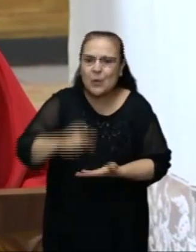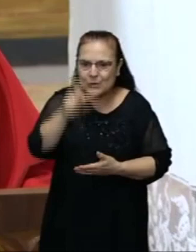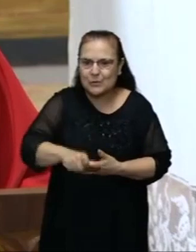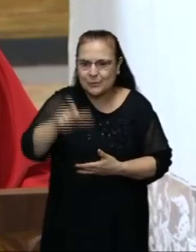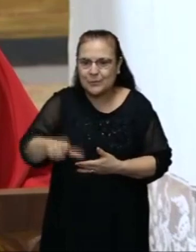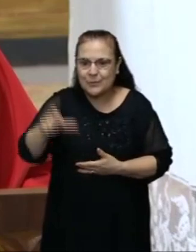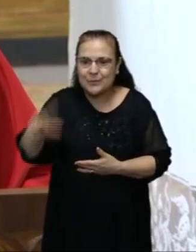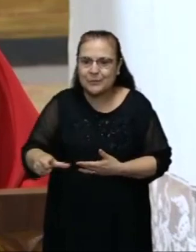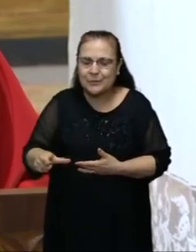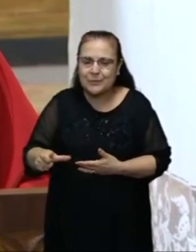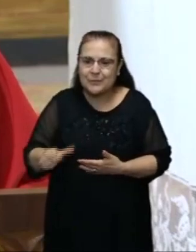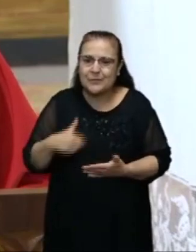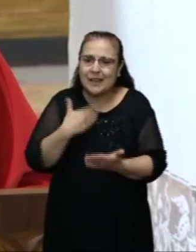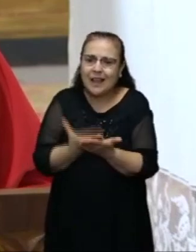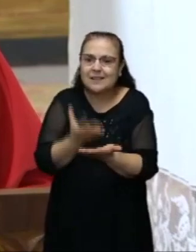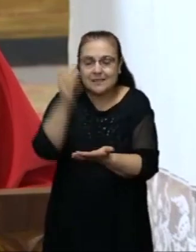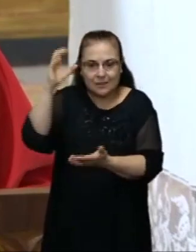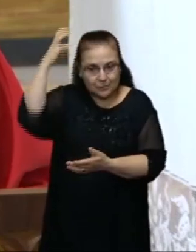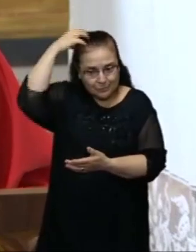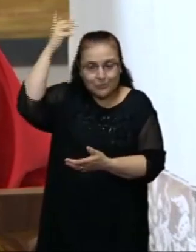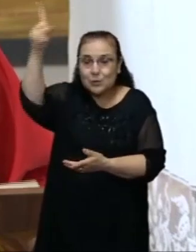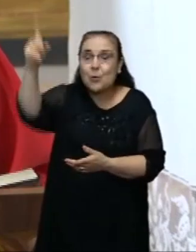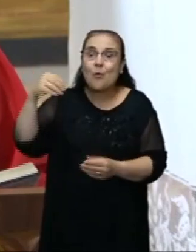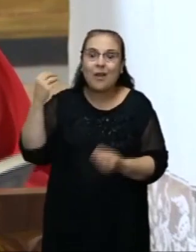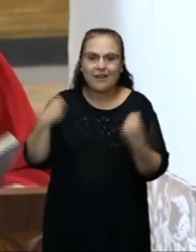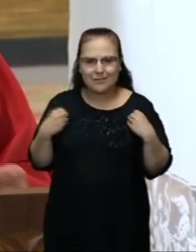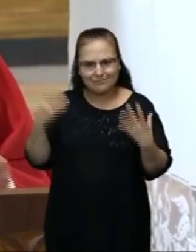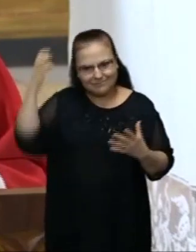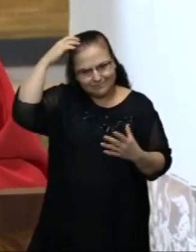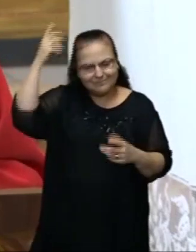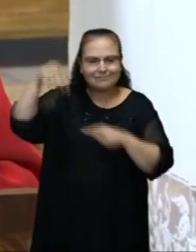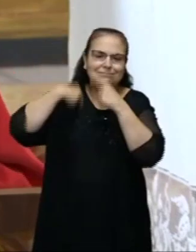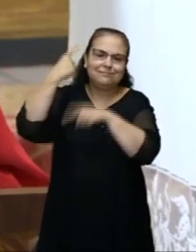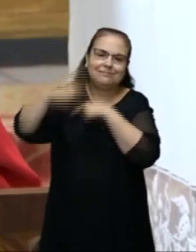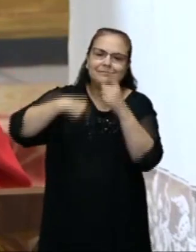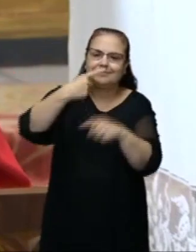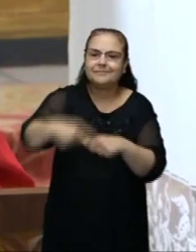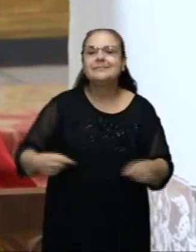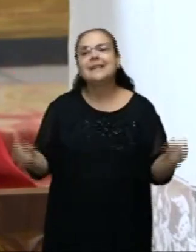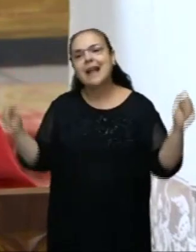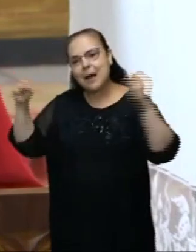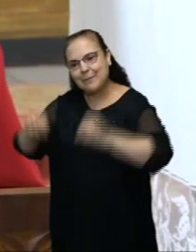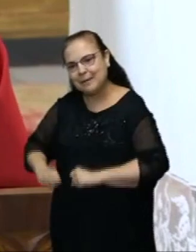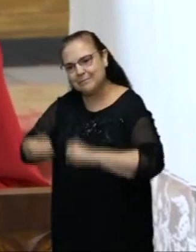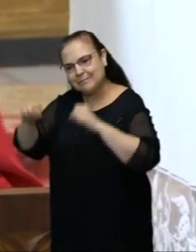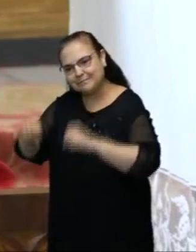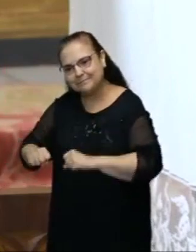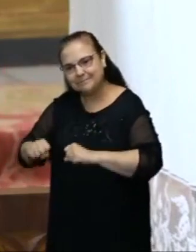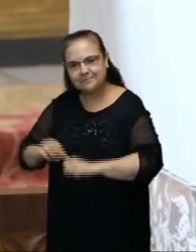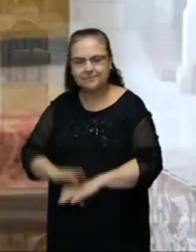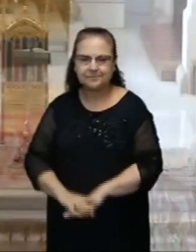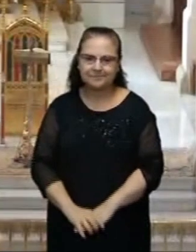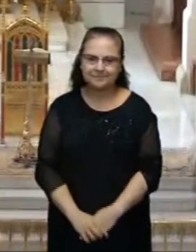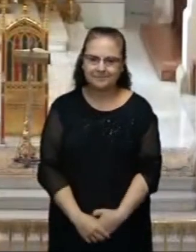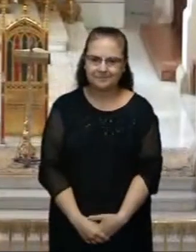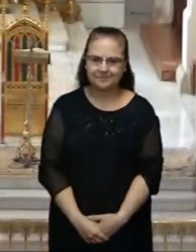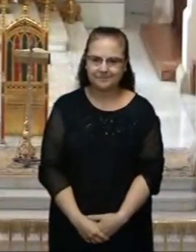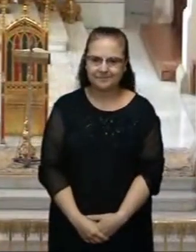hombres hacia tu reino. Tú que vives y reinas por los siglos de los siglos. Amén.